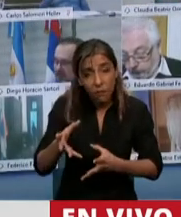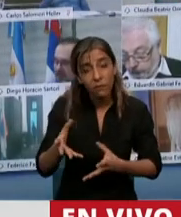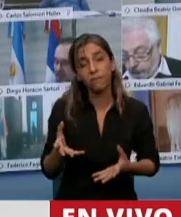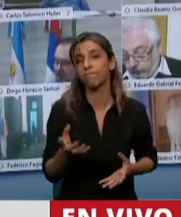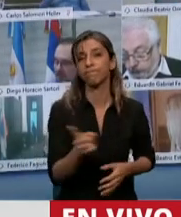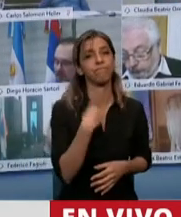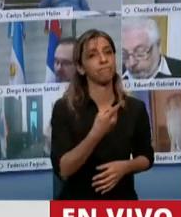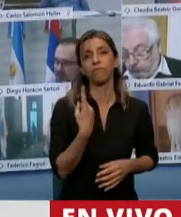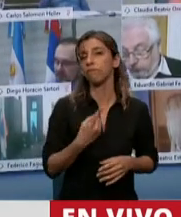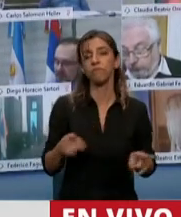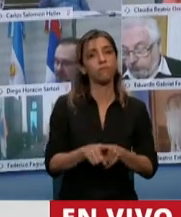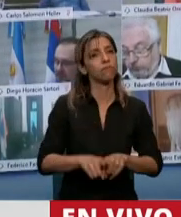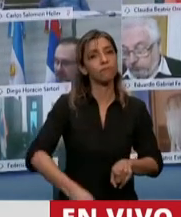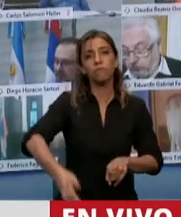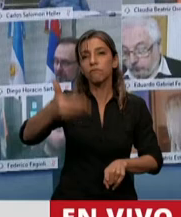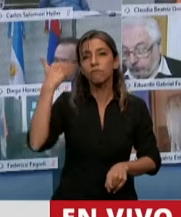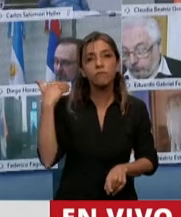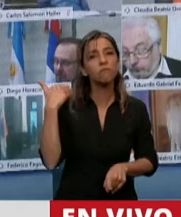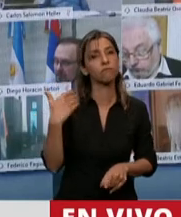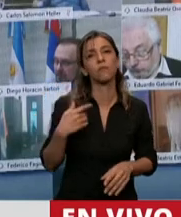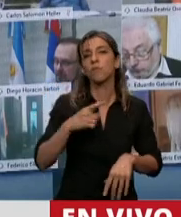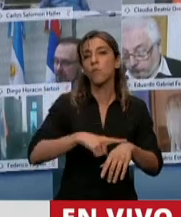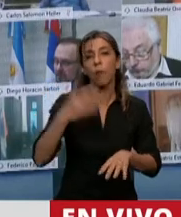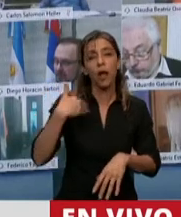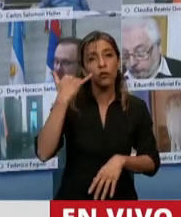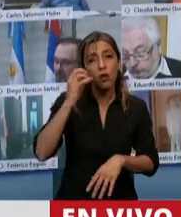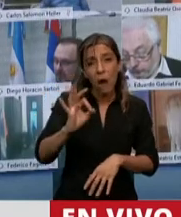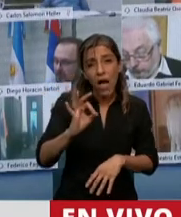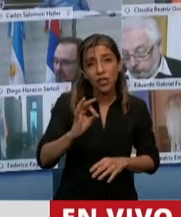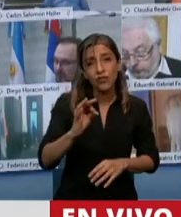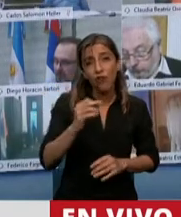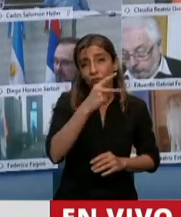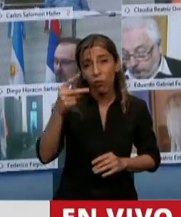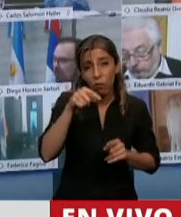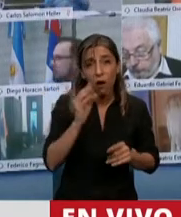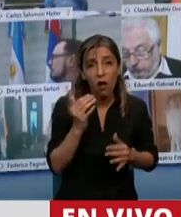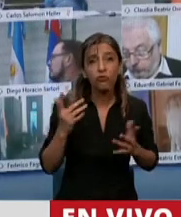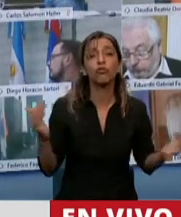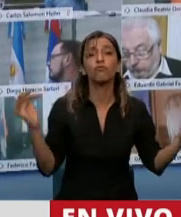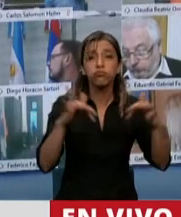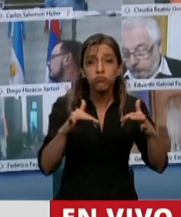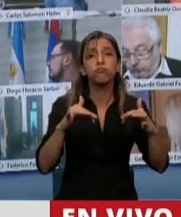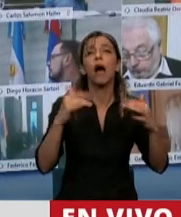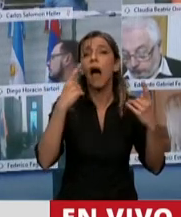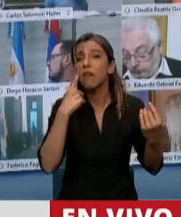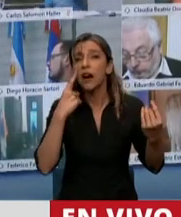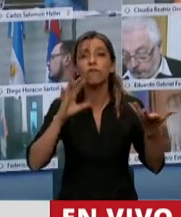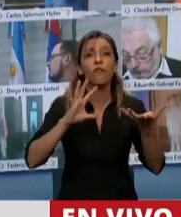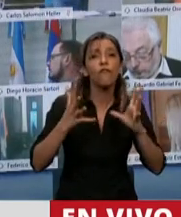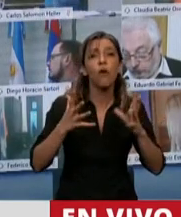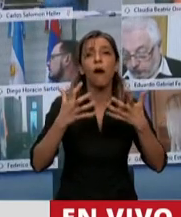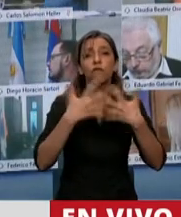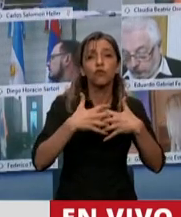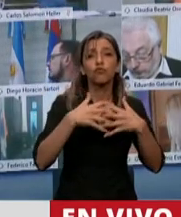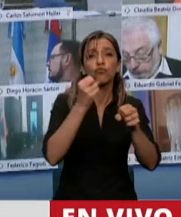a aquella sesión en la segunda semana de mayo, a tratar de sesionar, a tratar de que funcione el Congreso, de